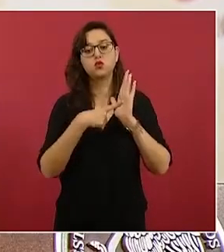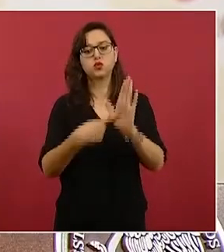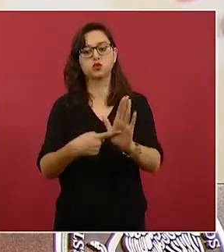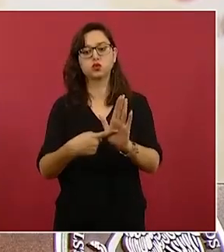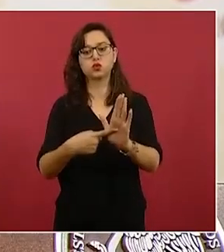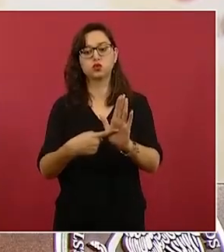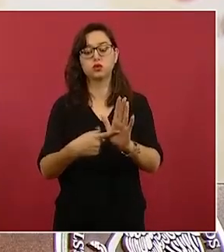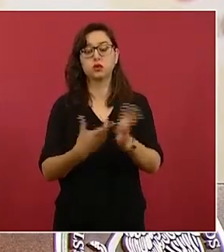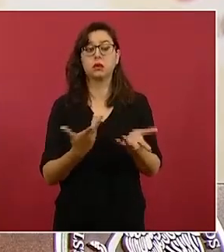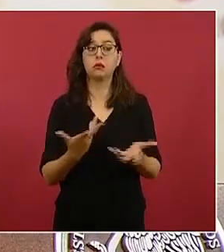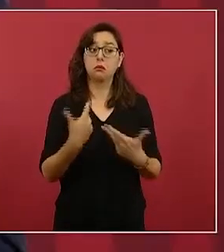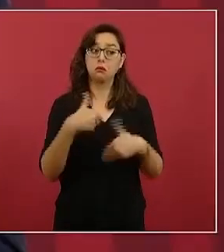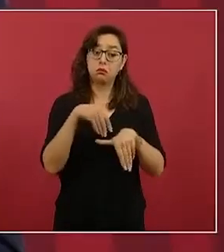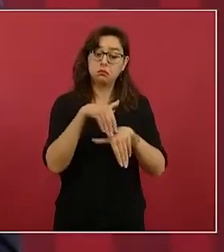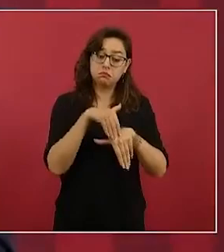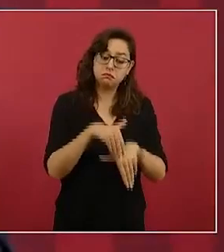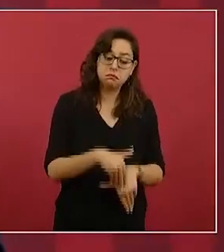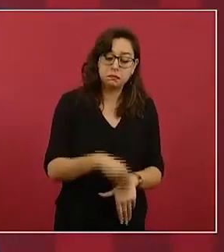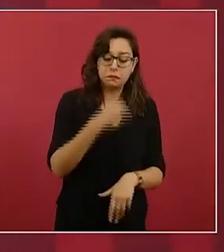y no